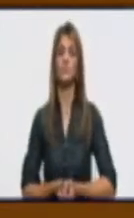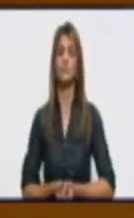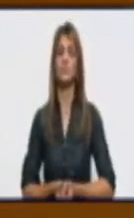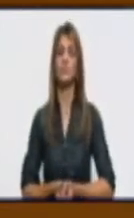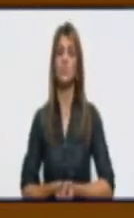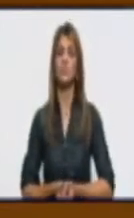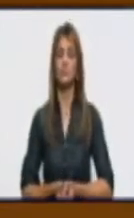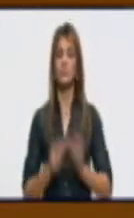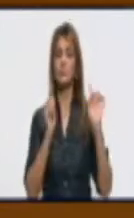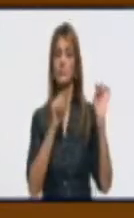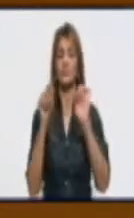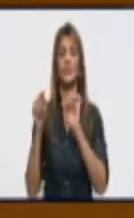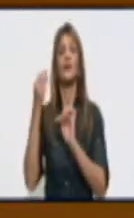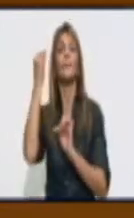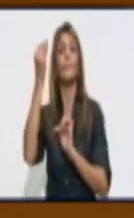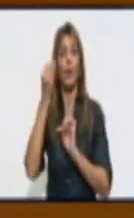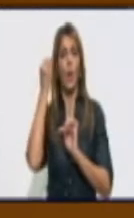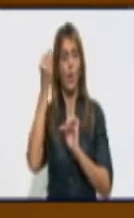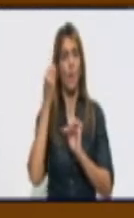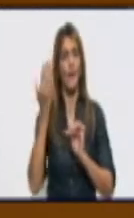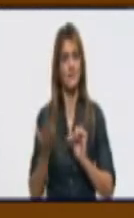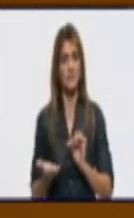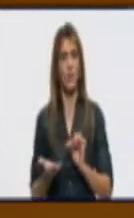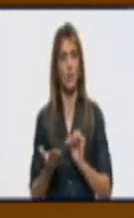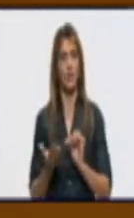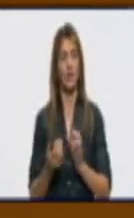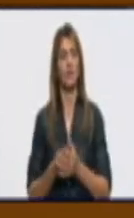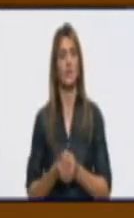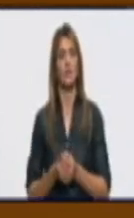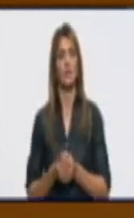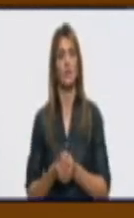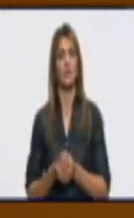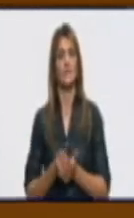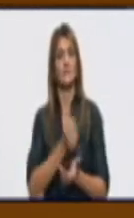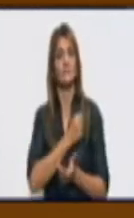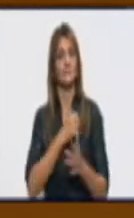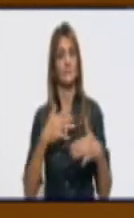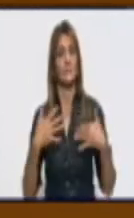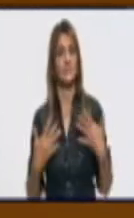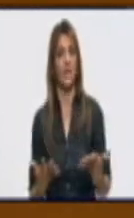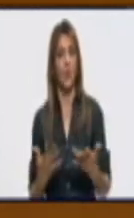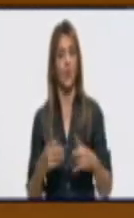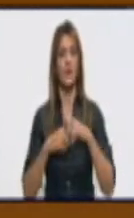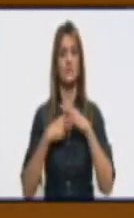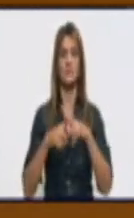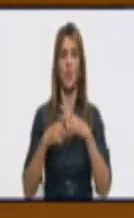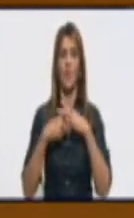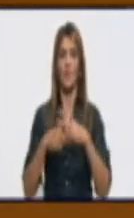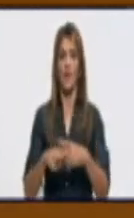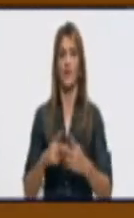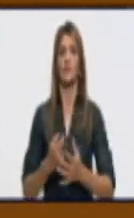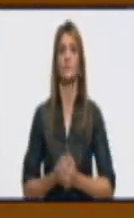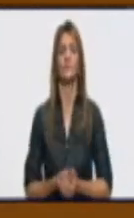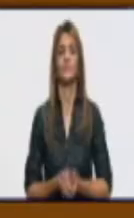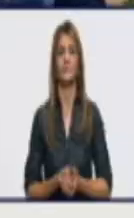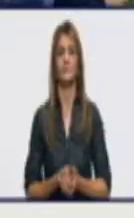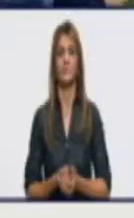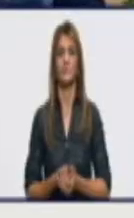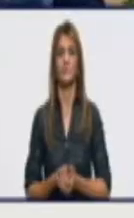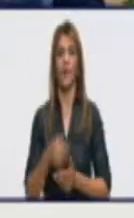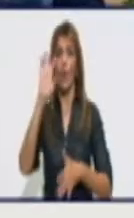Entre esas preocupaciones también está la de resolver el monopolio de acopio. O sea, el único que comercializaba